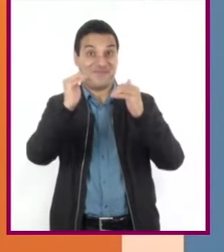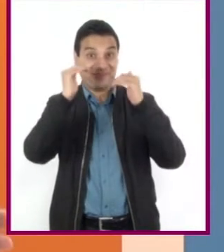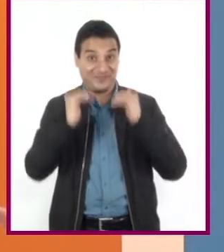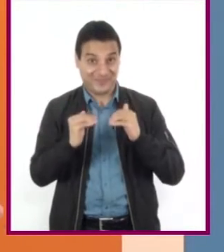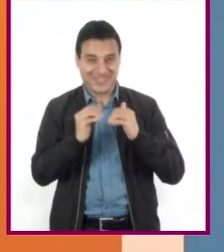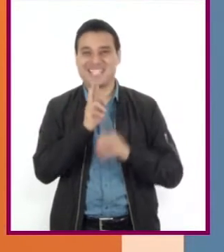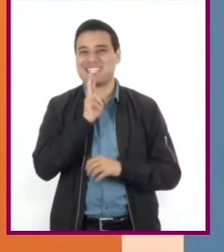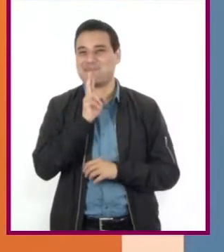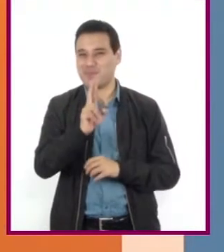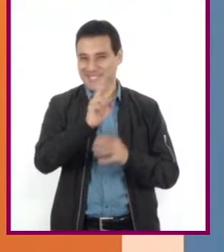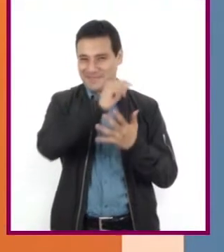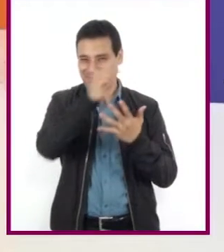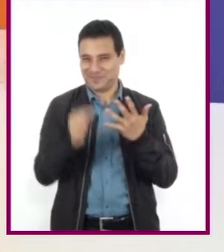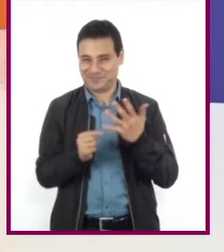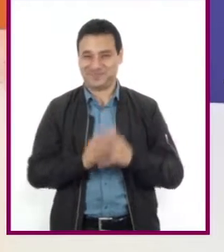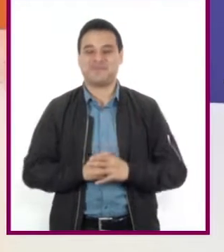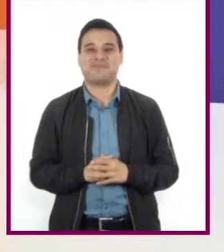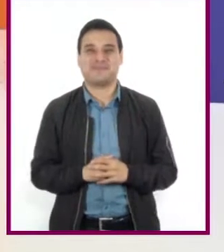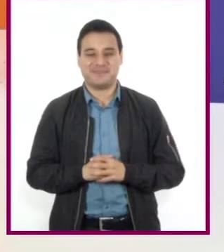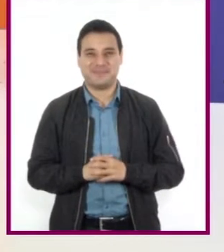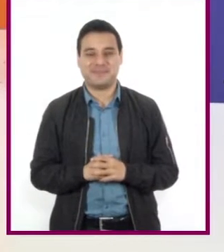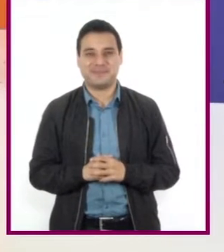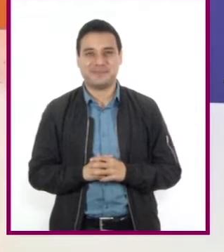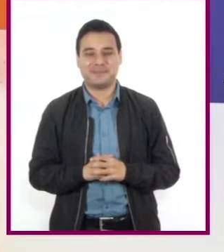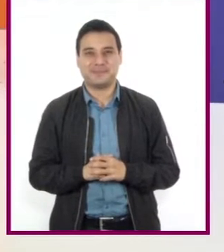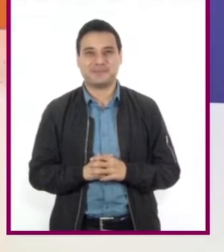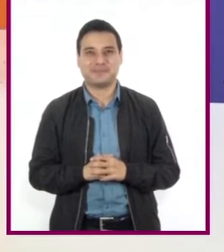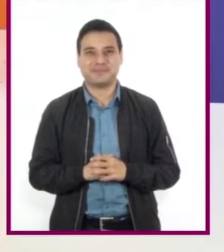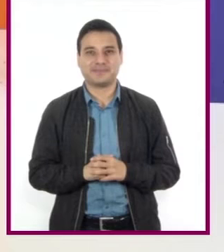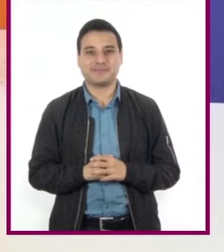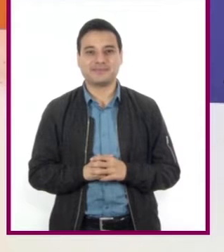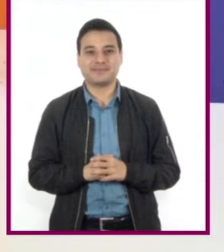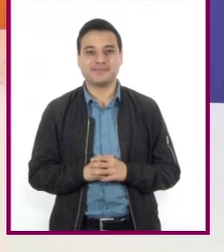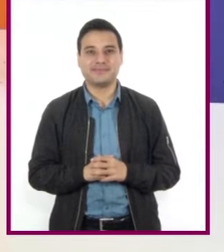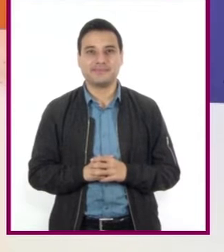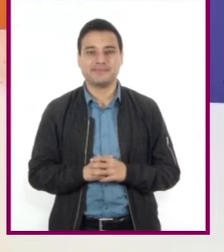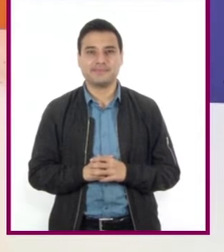respuestas a estas interrogantes. Aunque existen